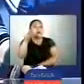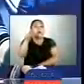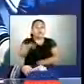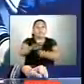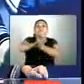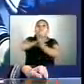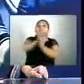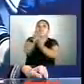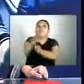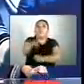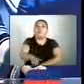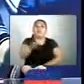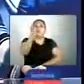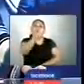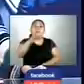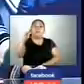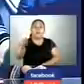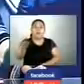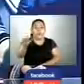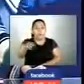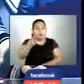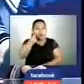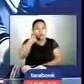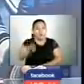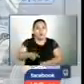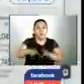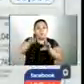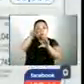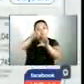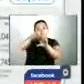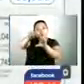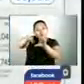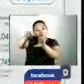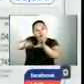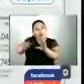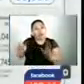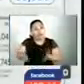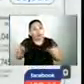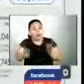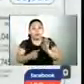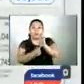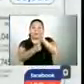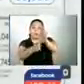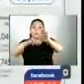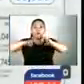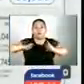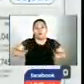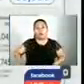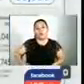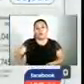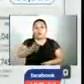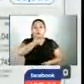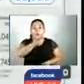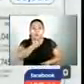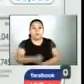del coronavirus en nuestro país. A continuación tendremos la gráfica que proporciona el gobierno mostrándonos algunos de los datos.